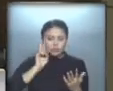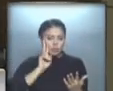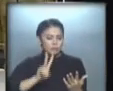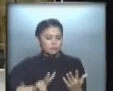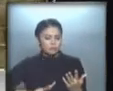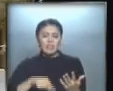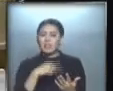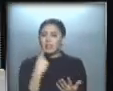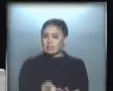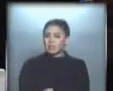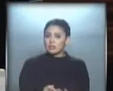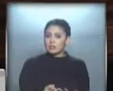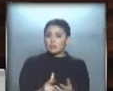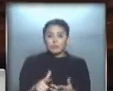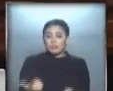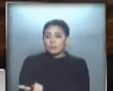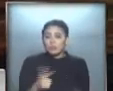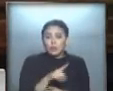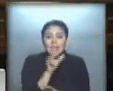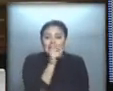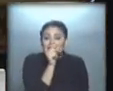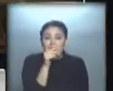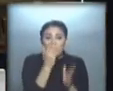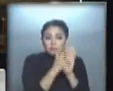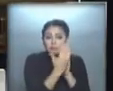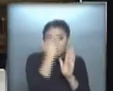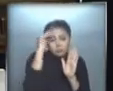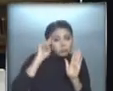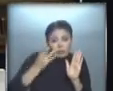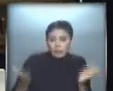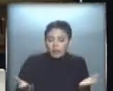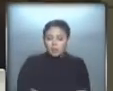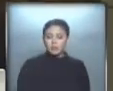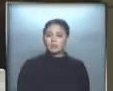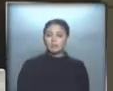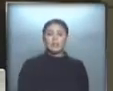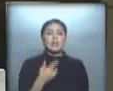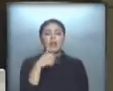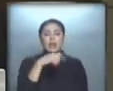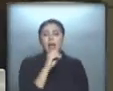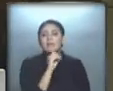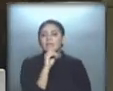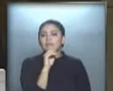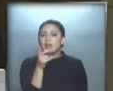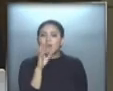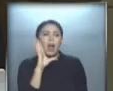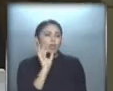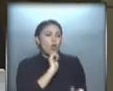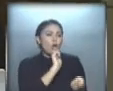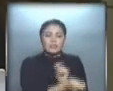que nada permite asumir que sea inconstitucional. Pero lo que sí queda claro es que no hay ningún tipo de